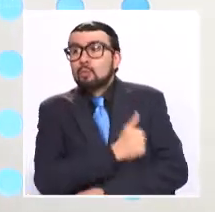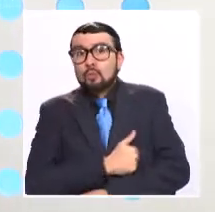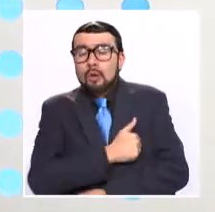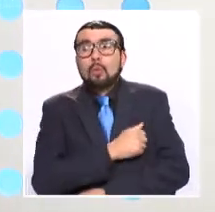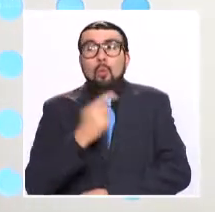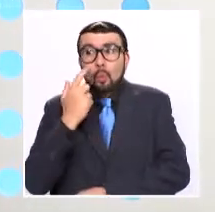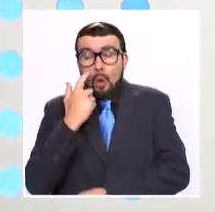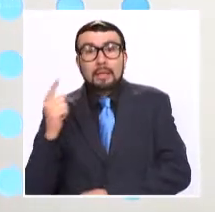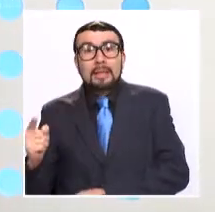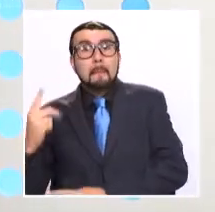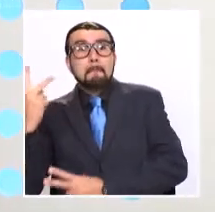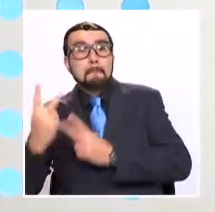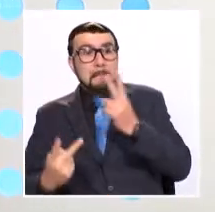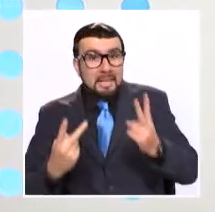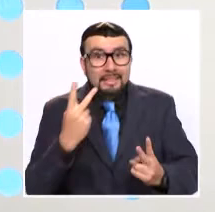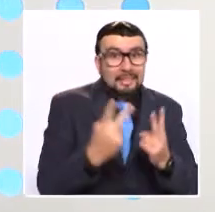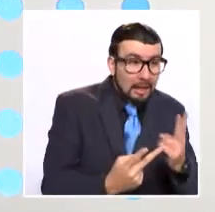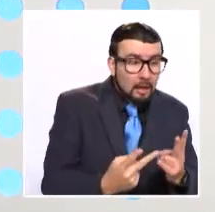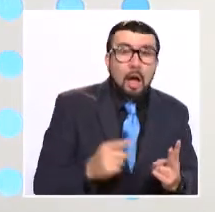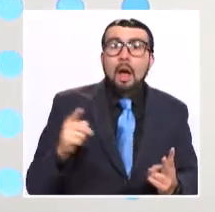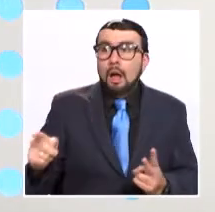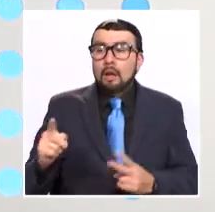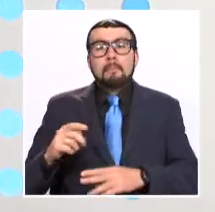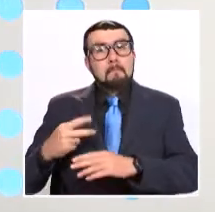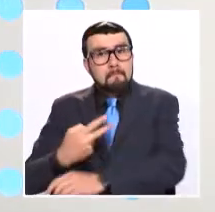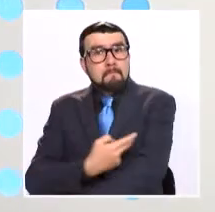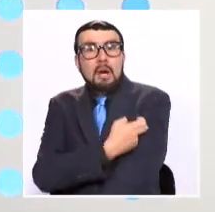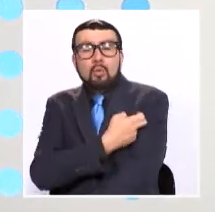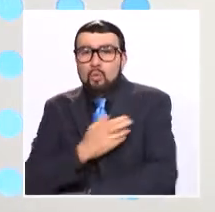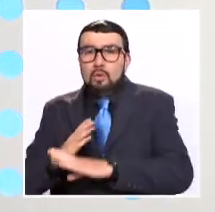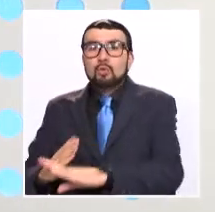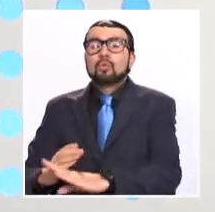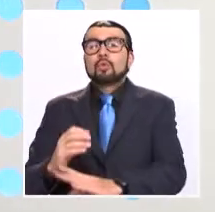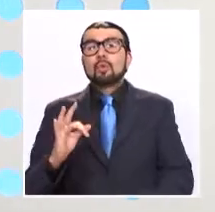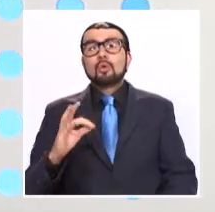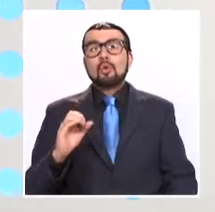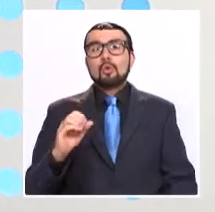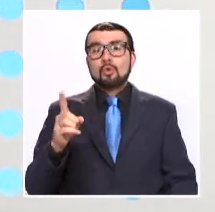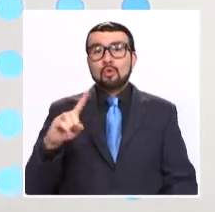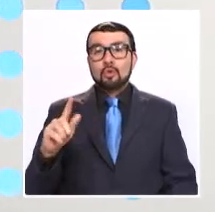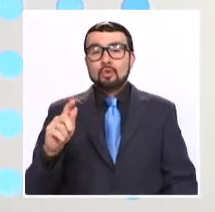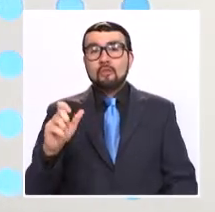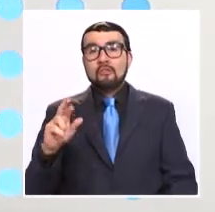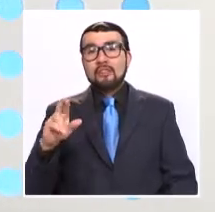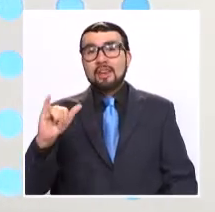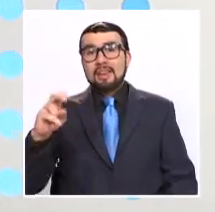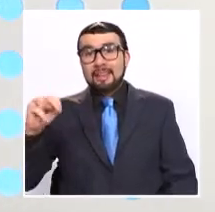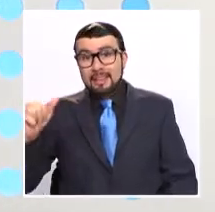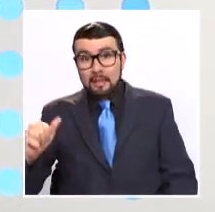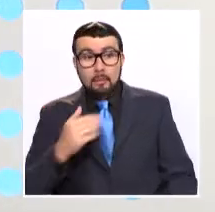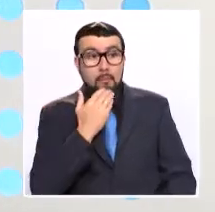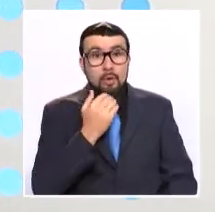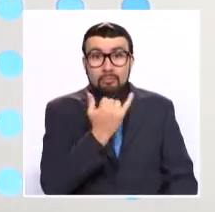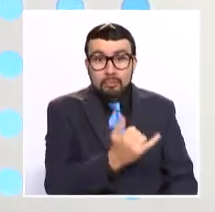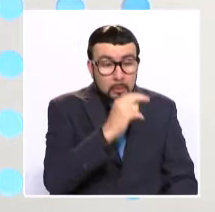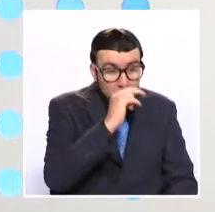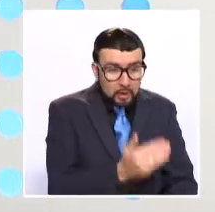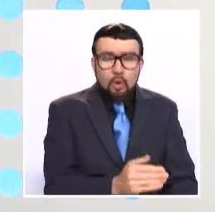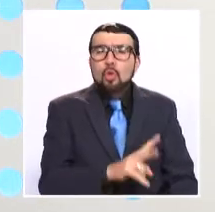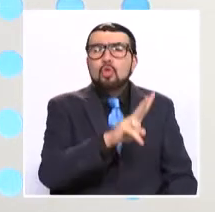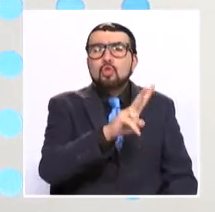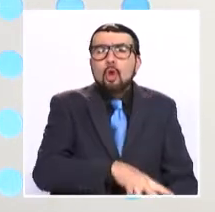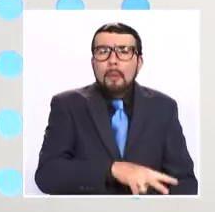nacido esté vacunada contra la tosferina, porque el bebé recién nacido apenas a los 2 meses le estamos poniendo su primera dosis de su